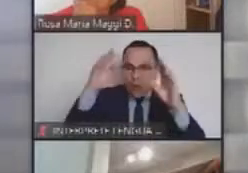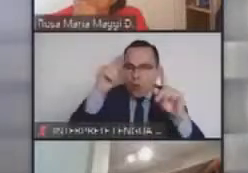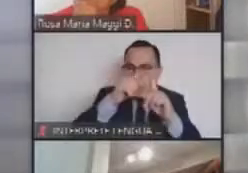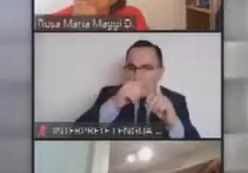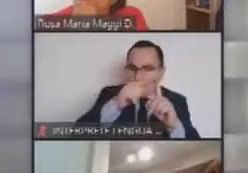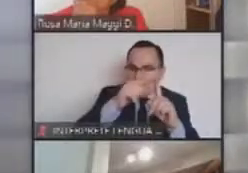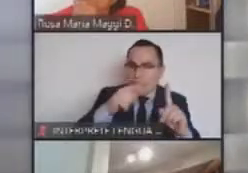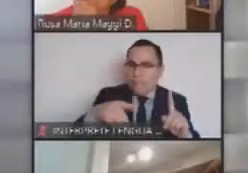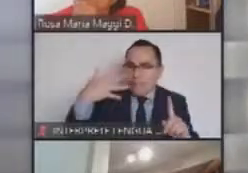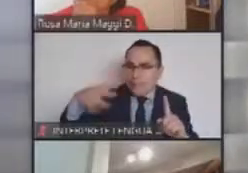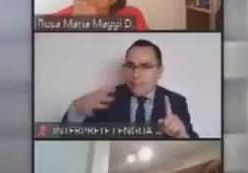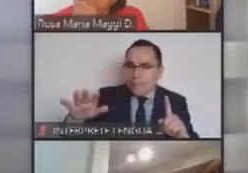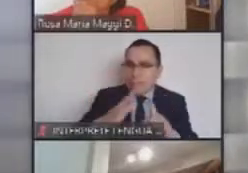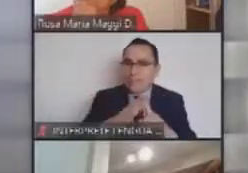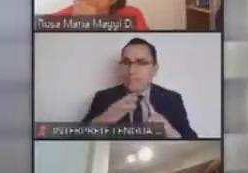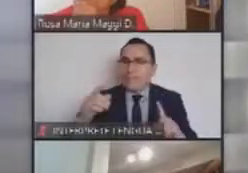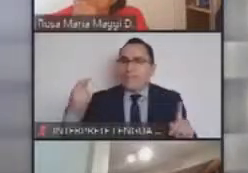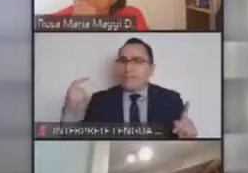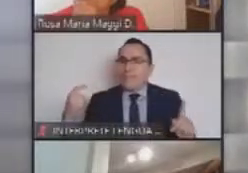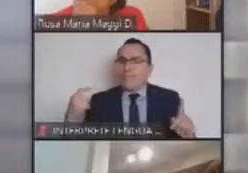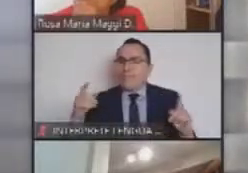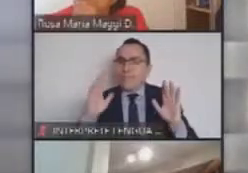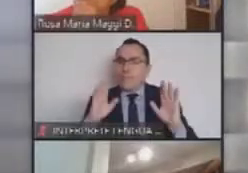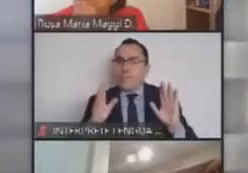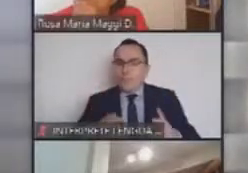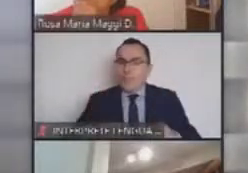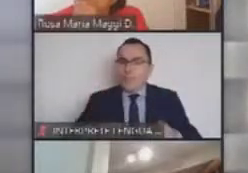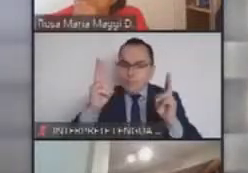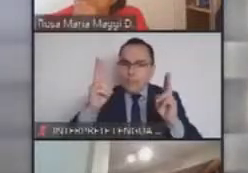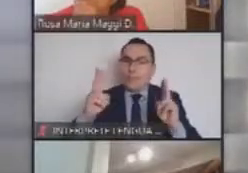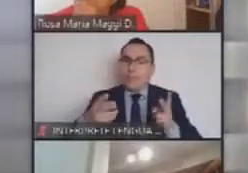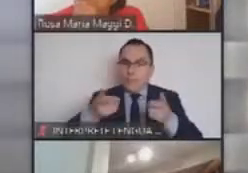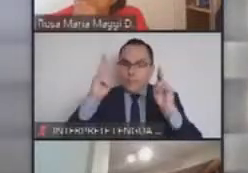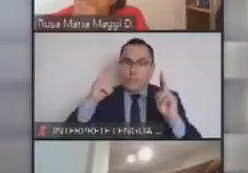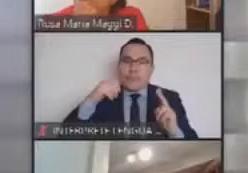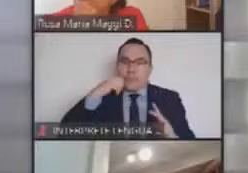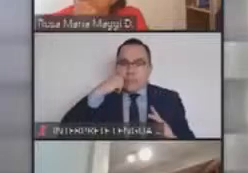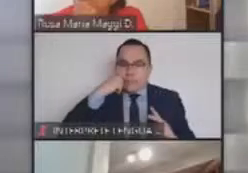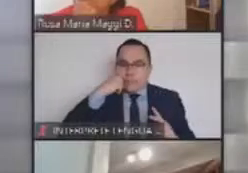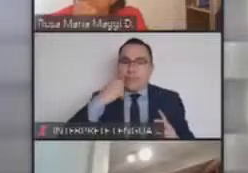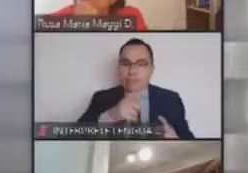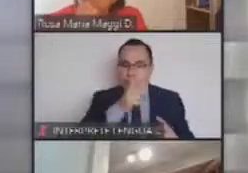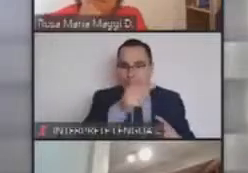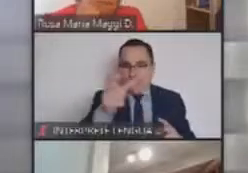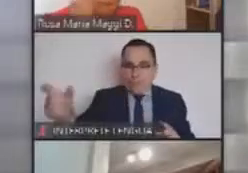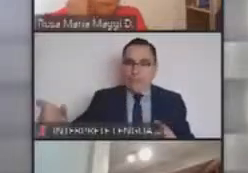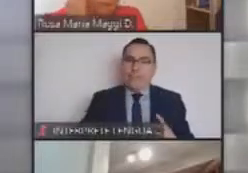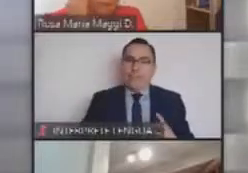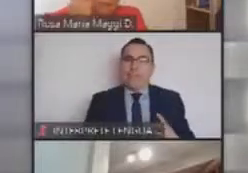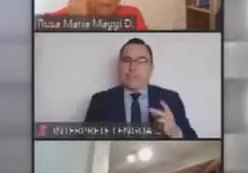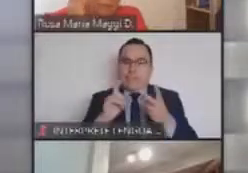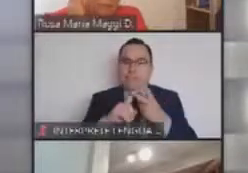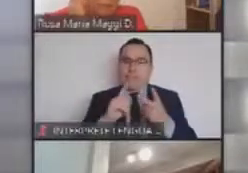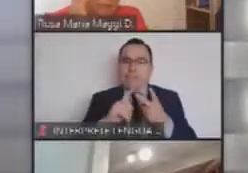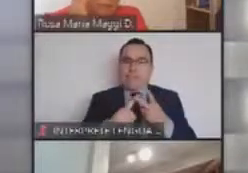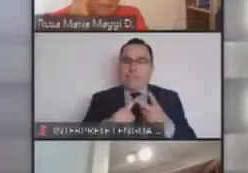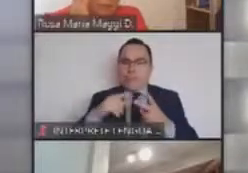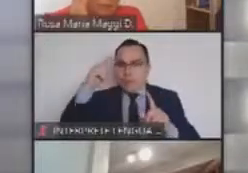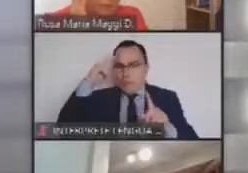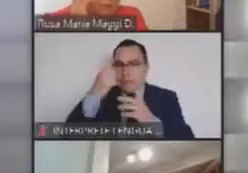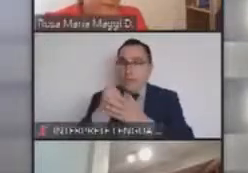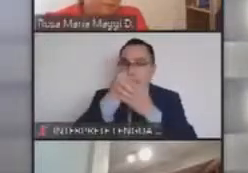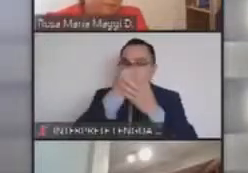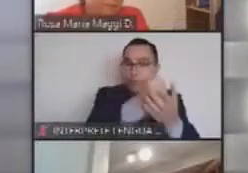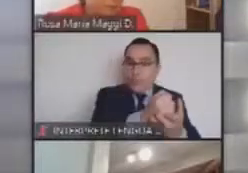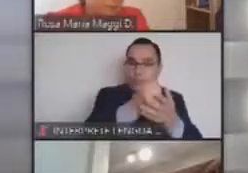principal precisamente la realización de los derechos humanos, realizar los derechos humanos. Segundo, orientar su accionar